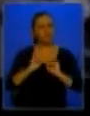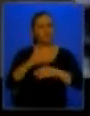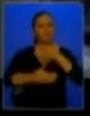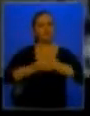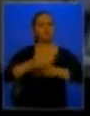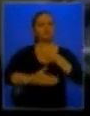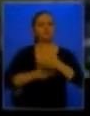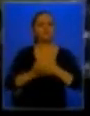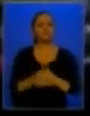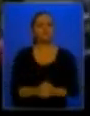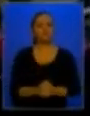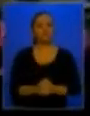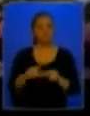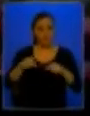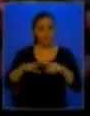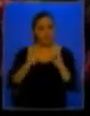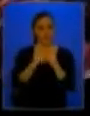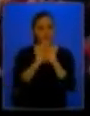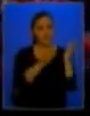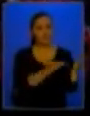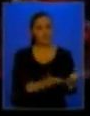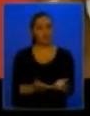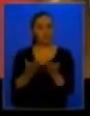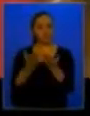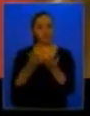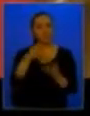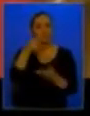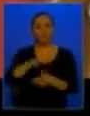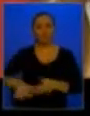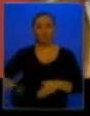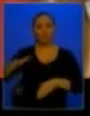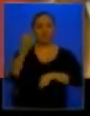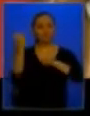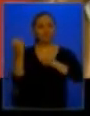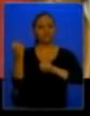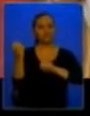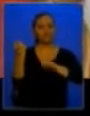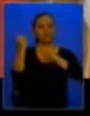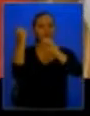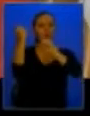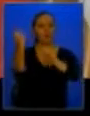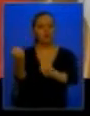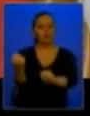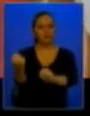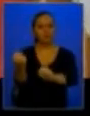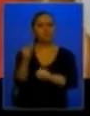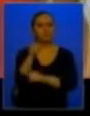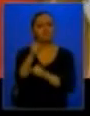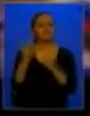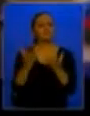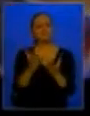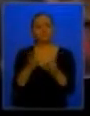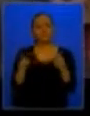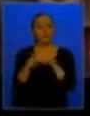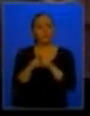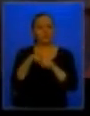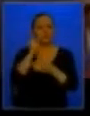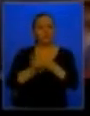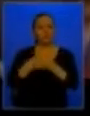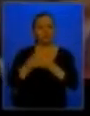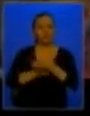en esta ceremonia en la que el pueblo le entregó el bastón de mando con el que ciertamente marcó la lucha